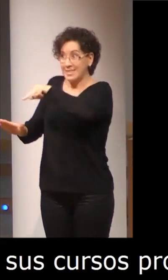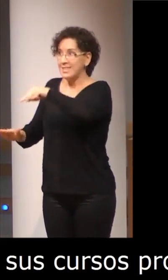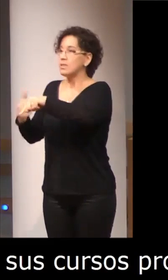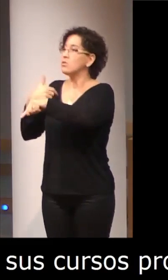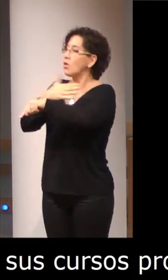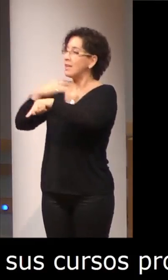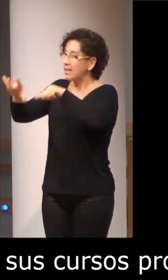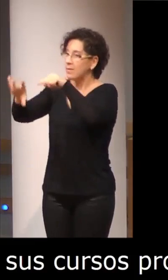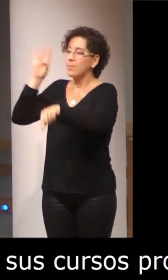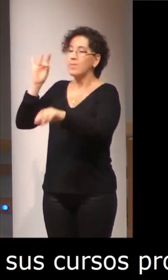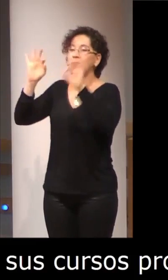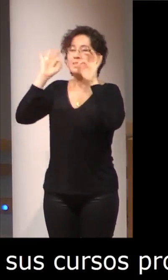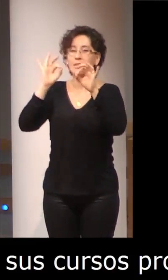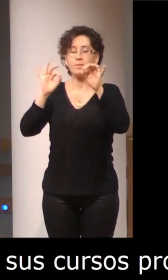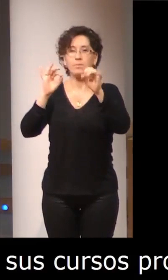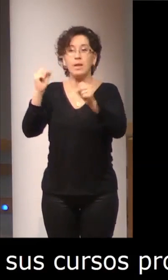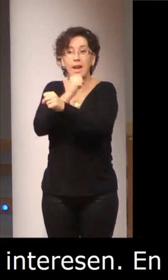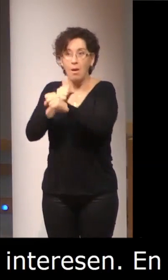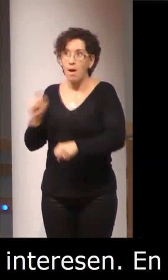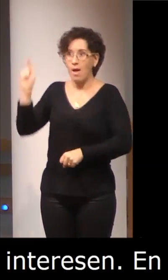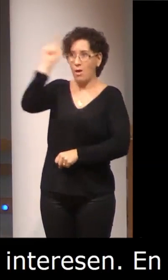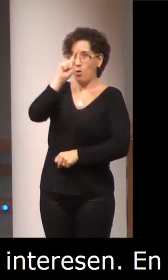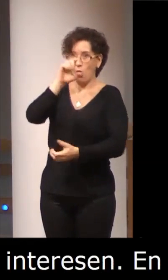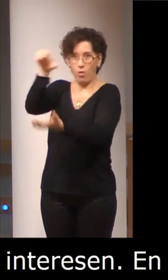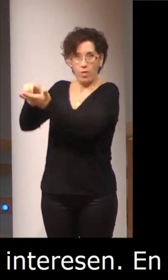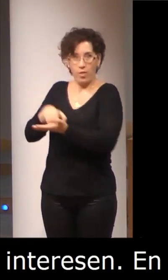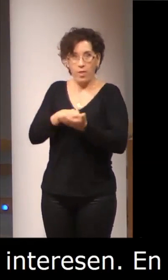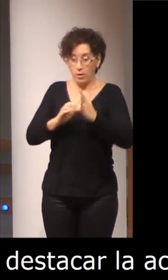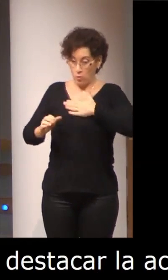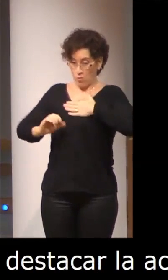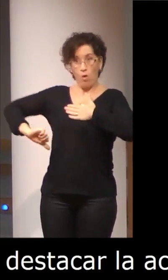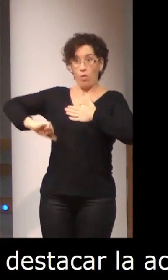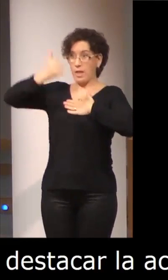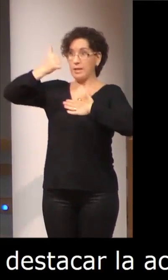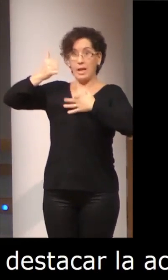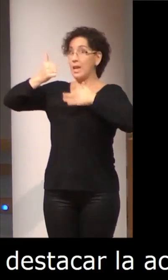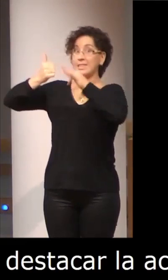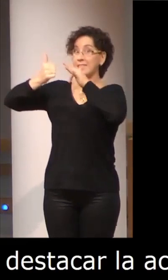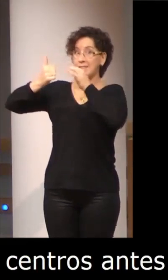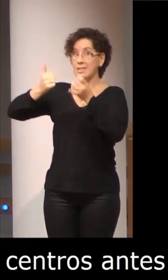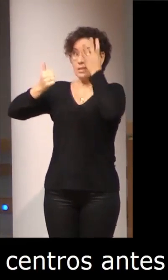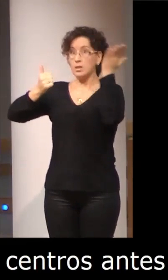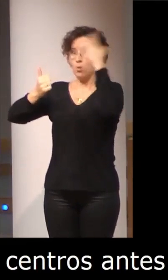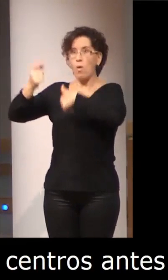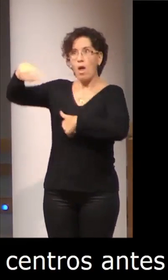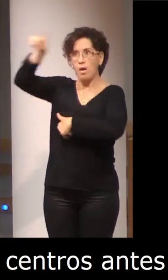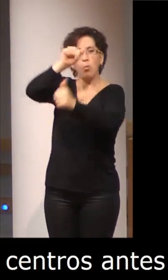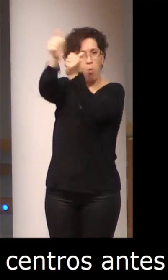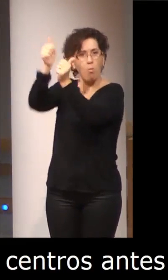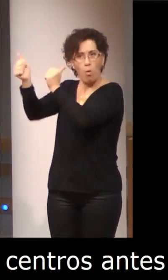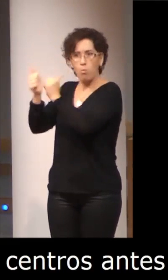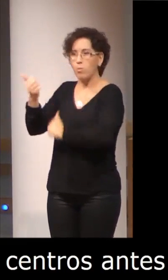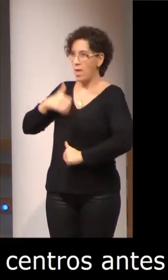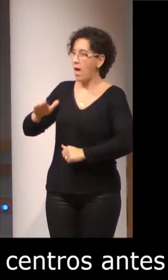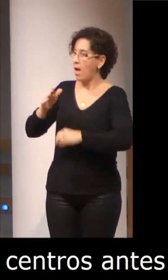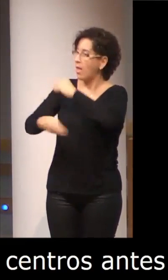la actividad de algunos de esos centros antes de que nosotros como sede central tuviéramos la iniciativa de poner la lengua de signos, ellos ya habrían